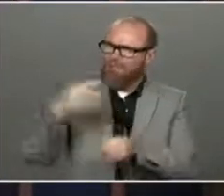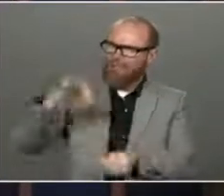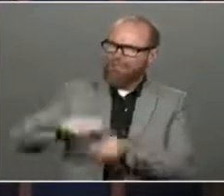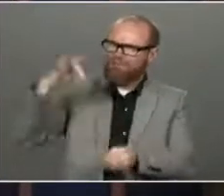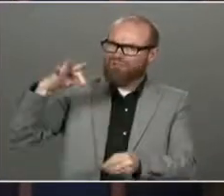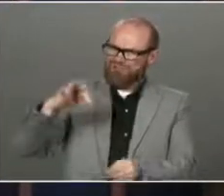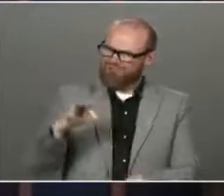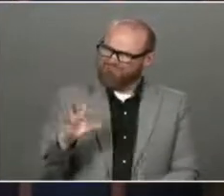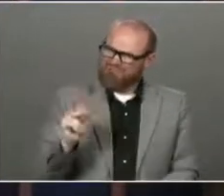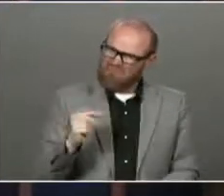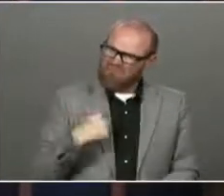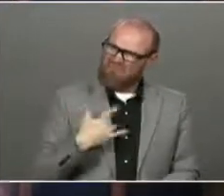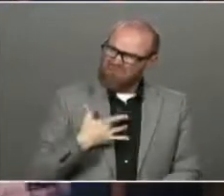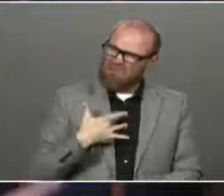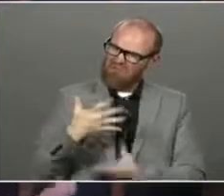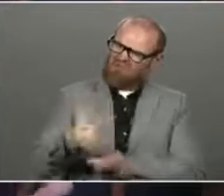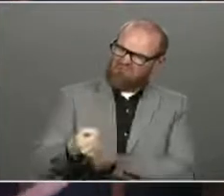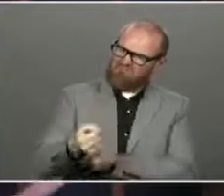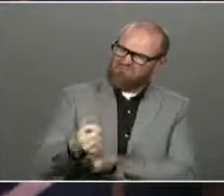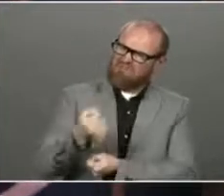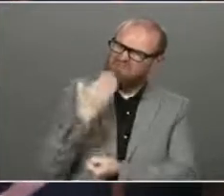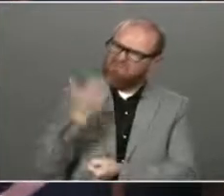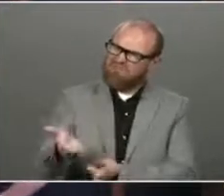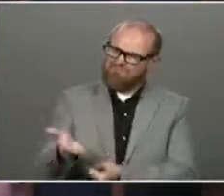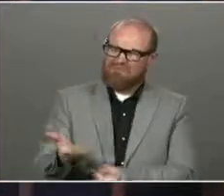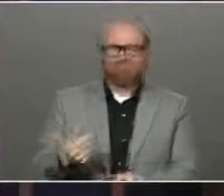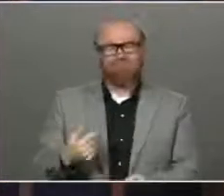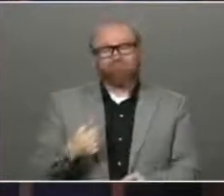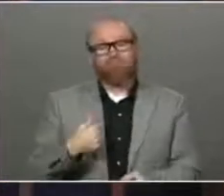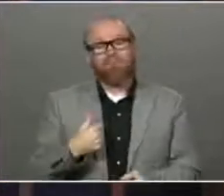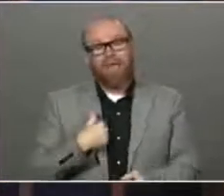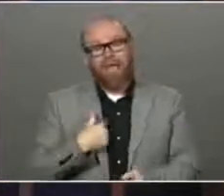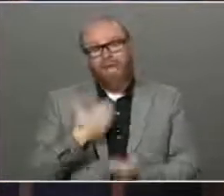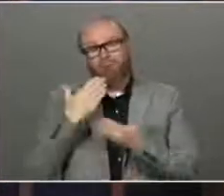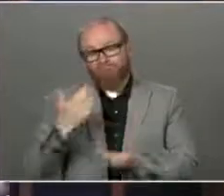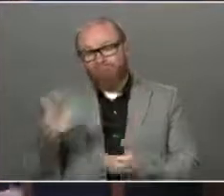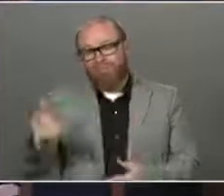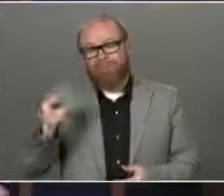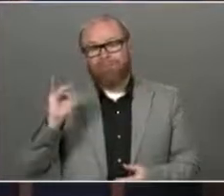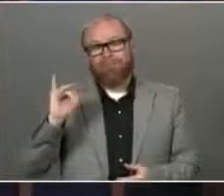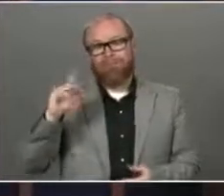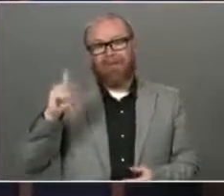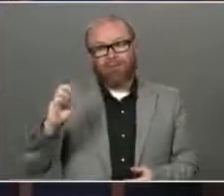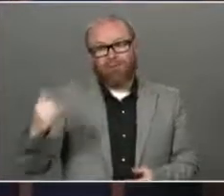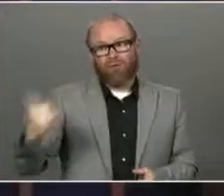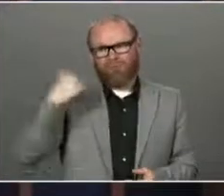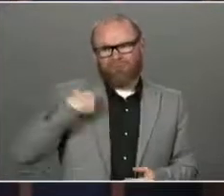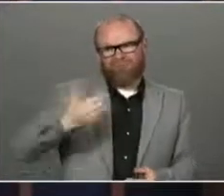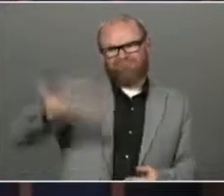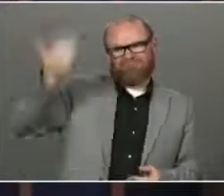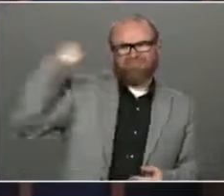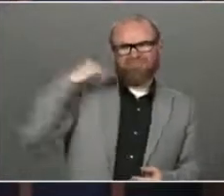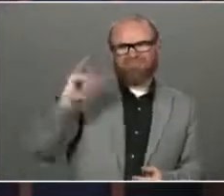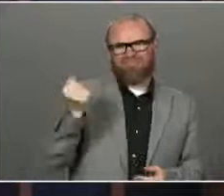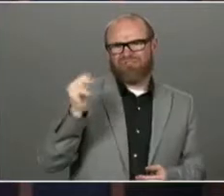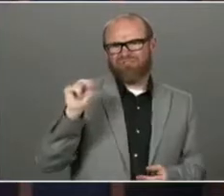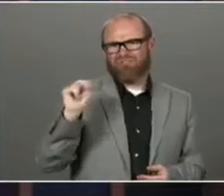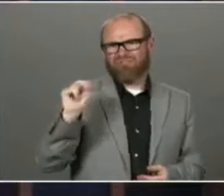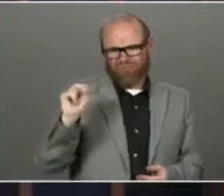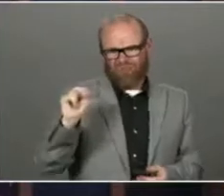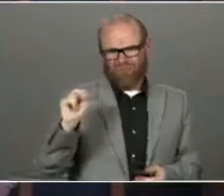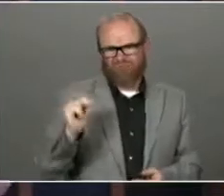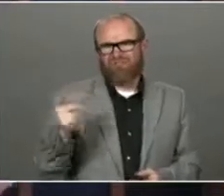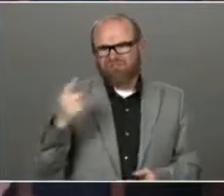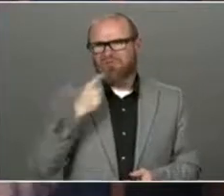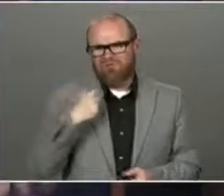elección. Entonces, yo agradezco que él me haya llamado en ese día, a